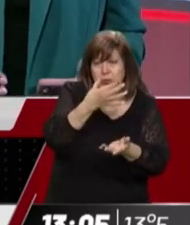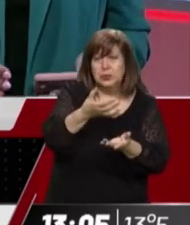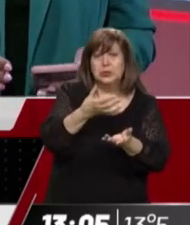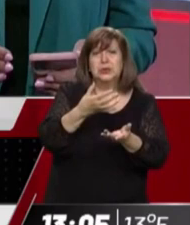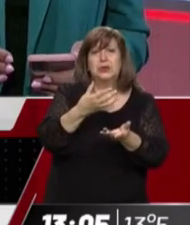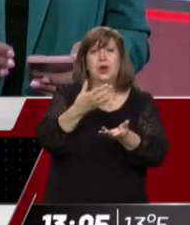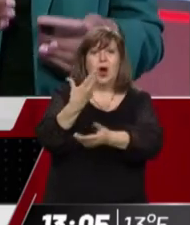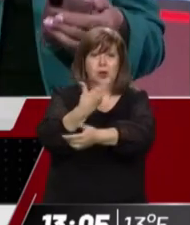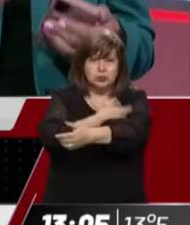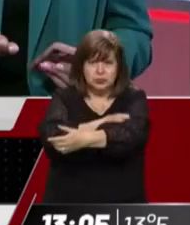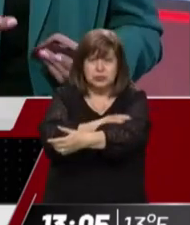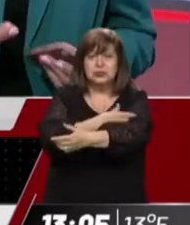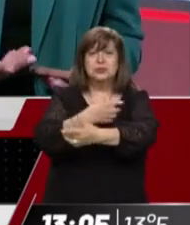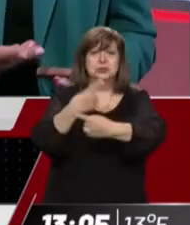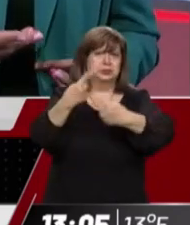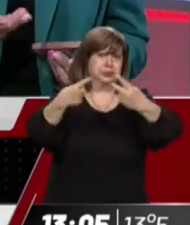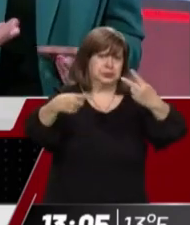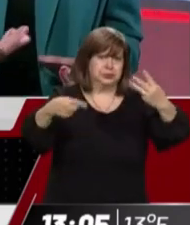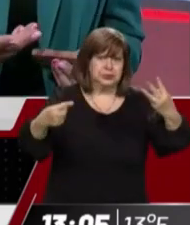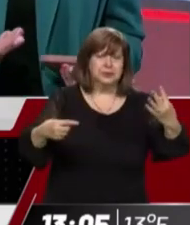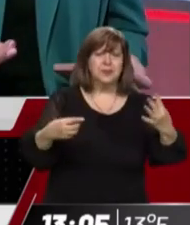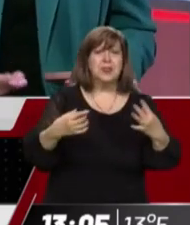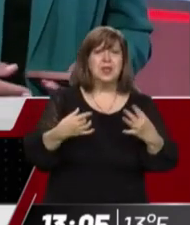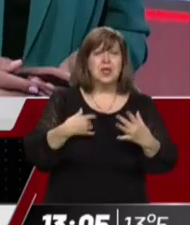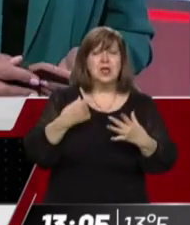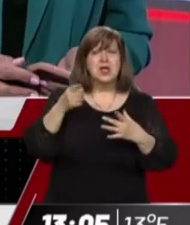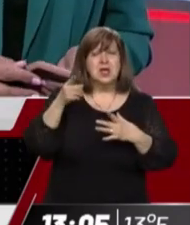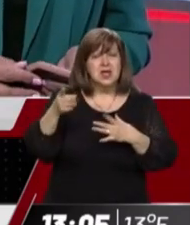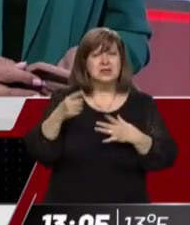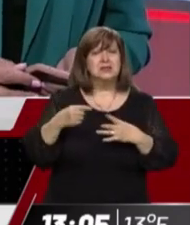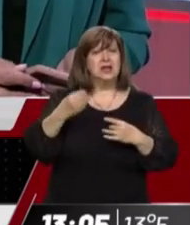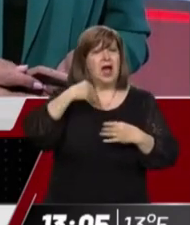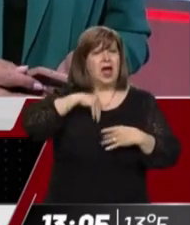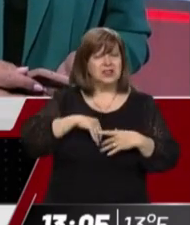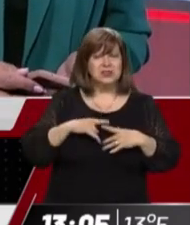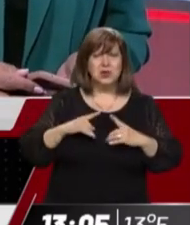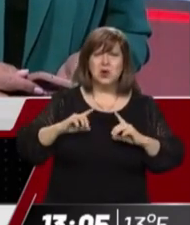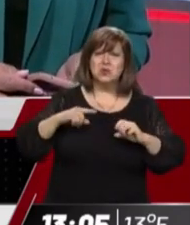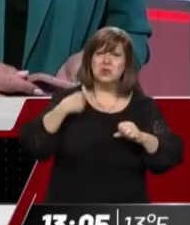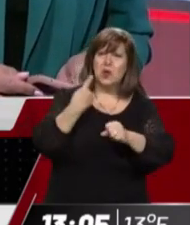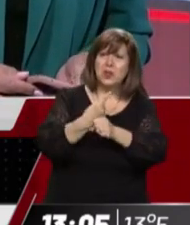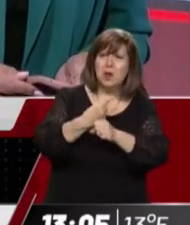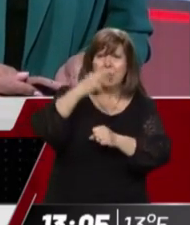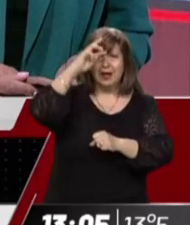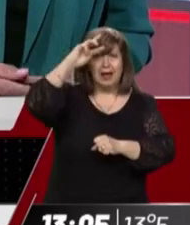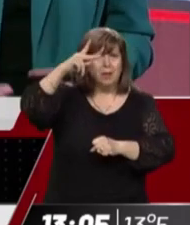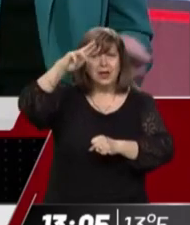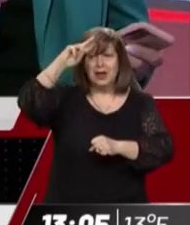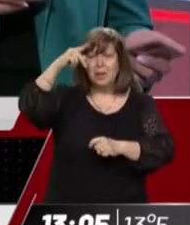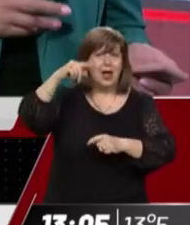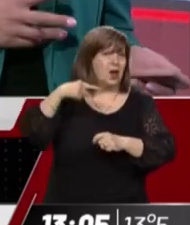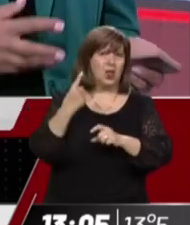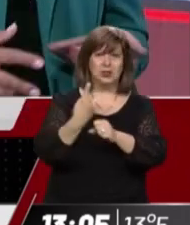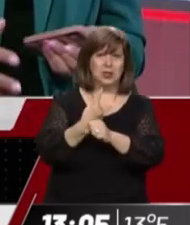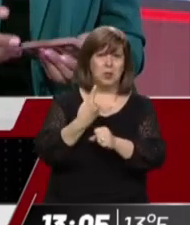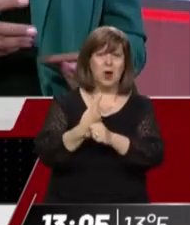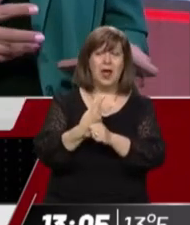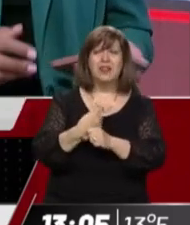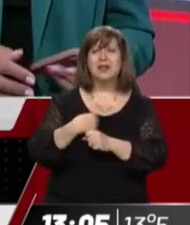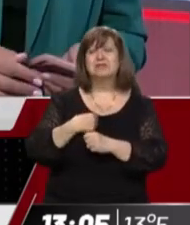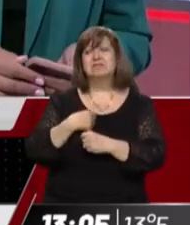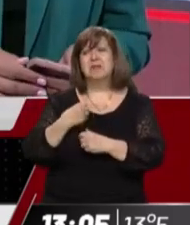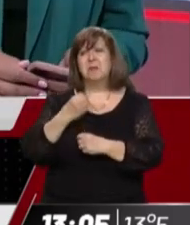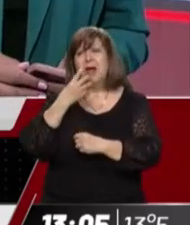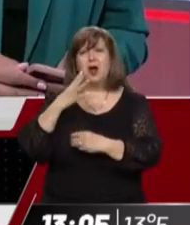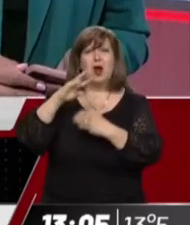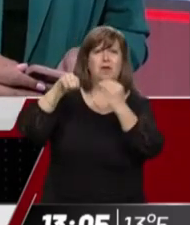queridas intentaron hacer todo lo posible para que vos cambiaras y en realidad lo que nos decían ellos es que terminaron aislándose, solos, querían